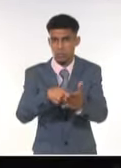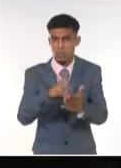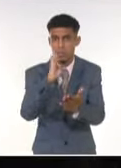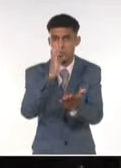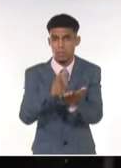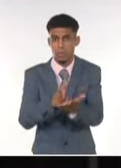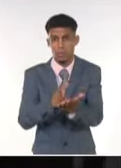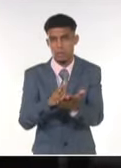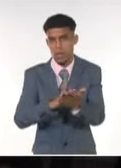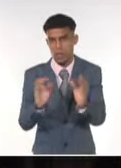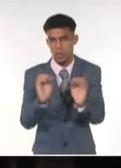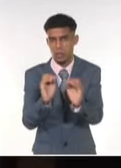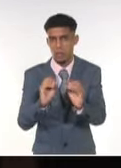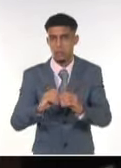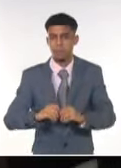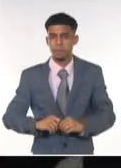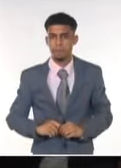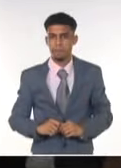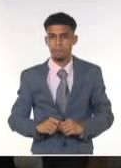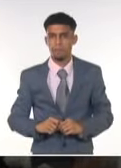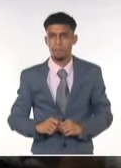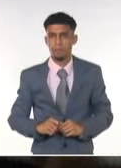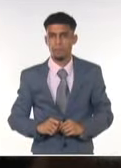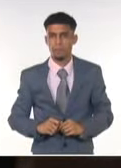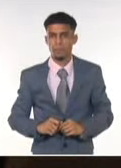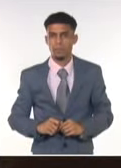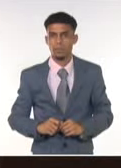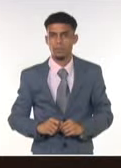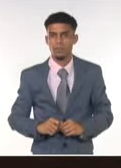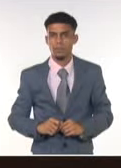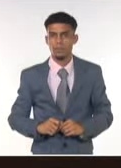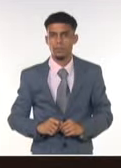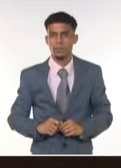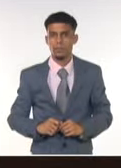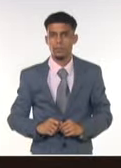Revolución Cubana. Wilmer Rodríguez Fernández, Canal Cubano de Noticias.